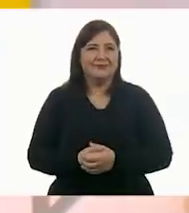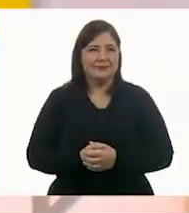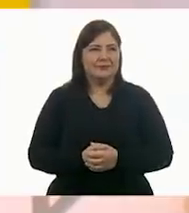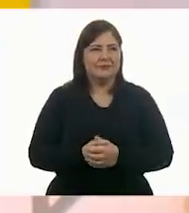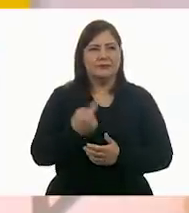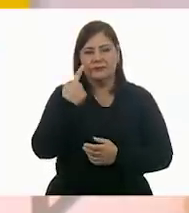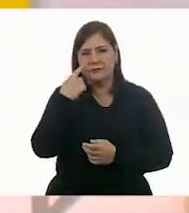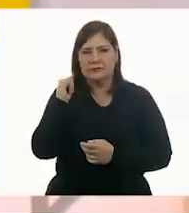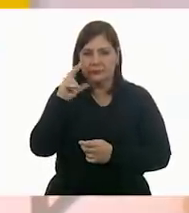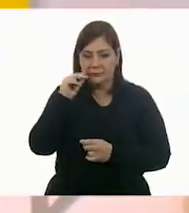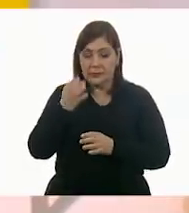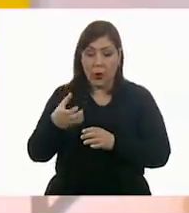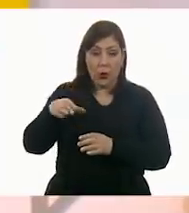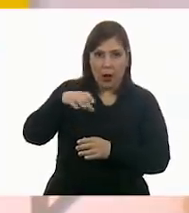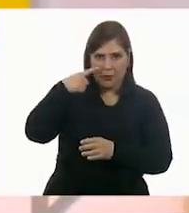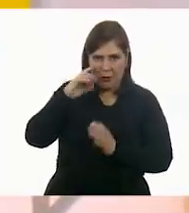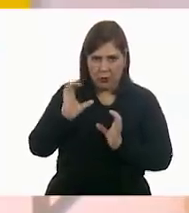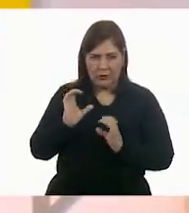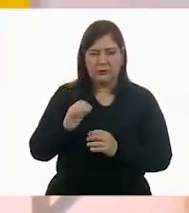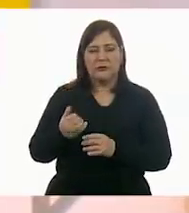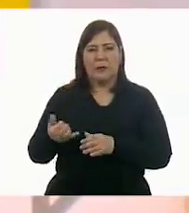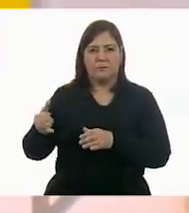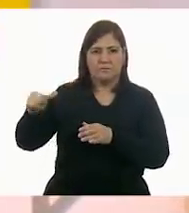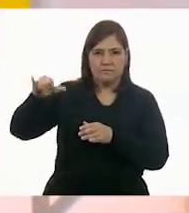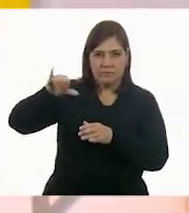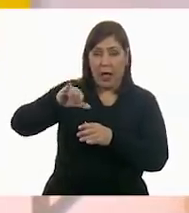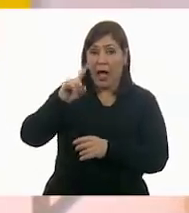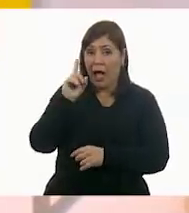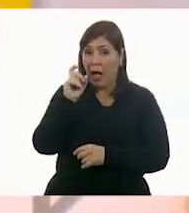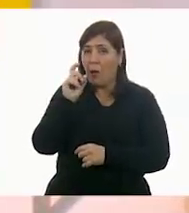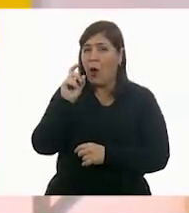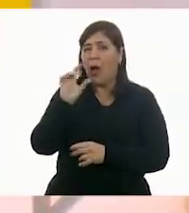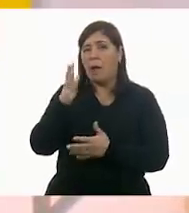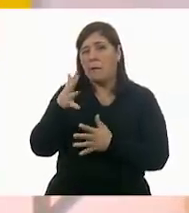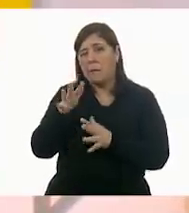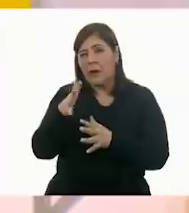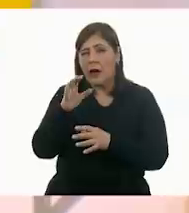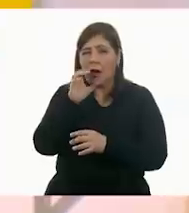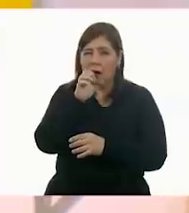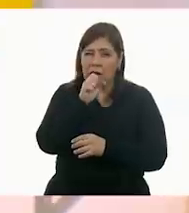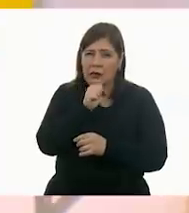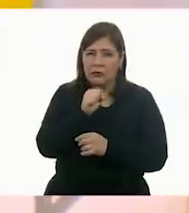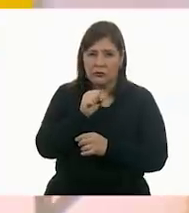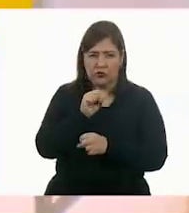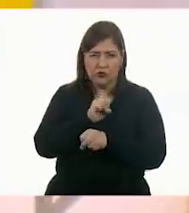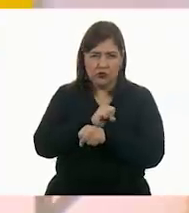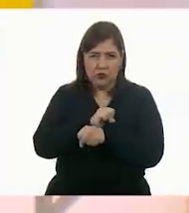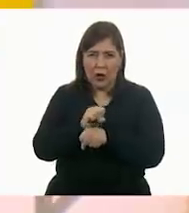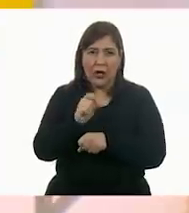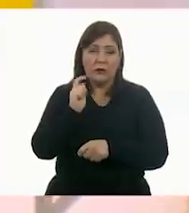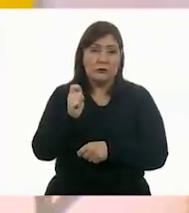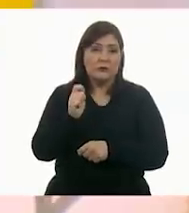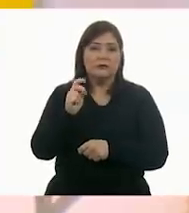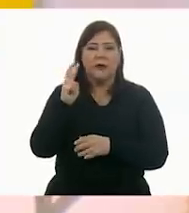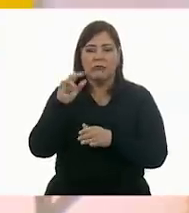está bien cerrado, no se nos vaya a caer. El agua, acuérdate que es un poco tibia. Y la